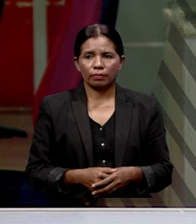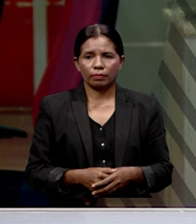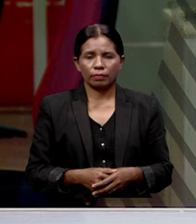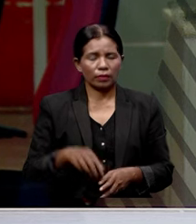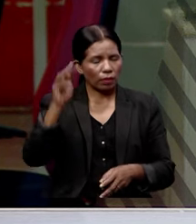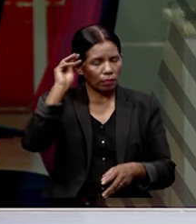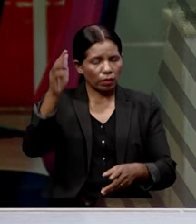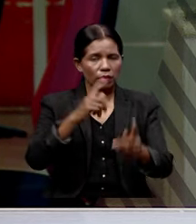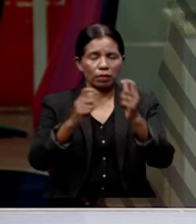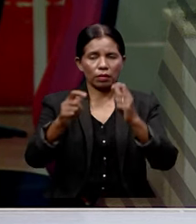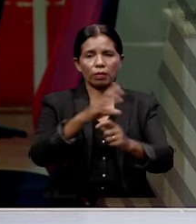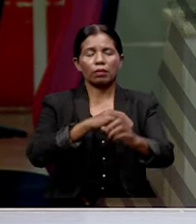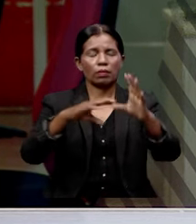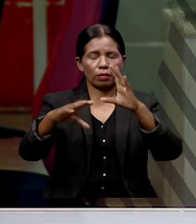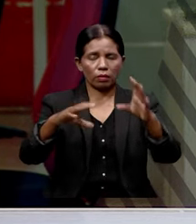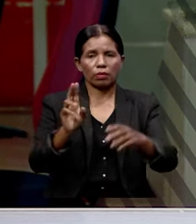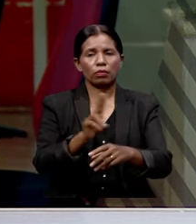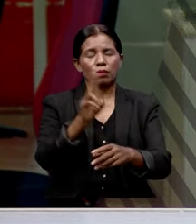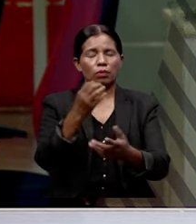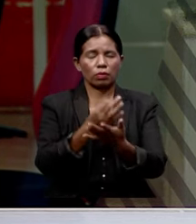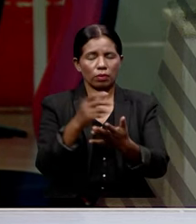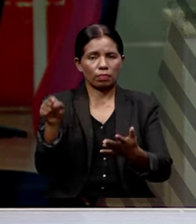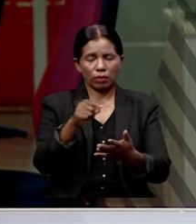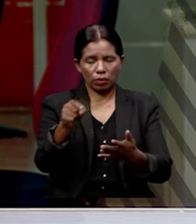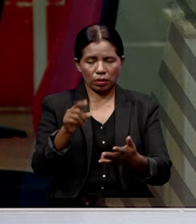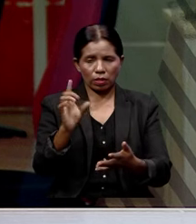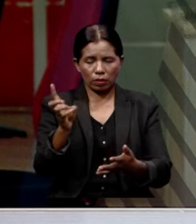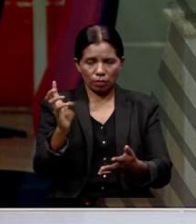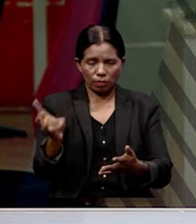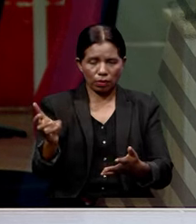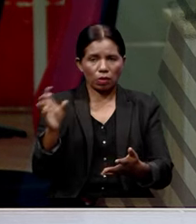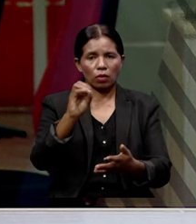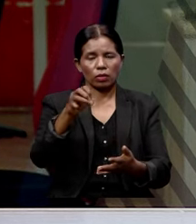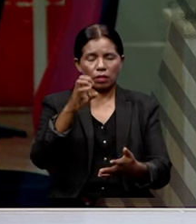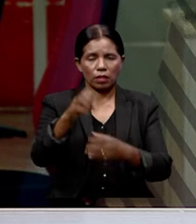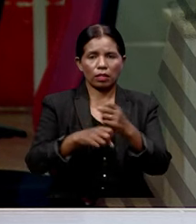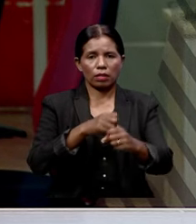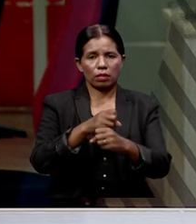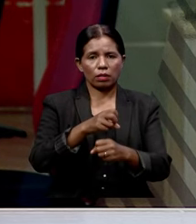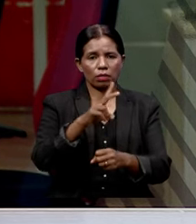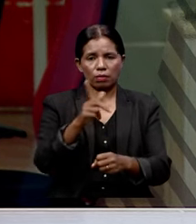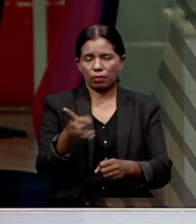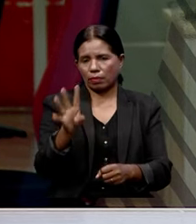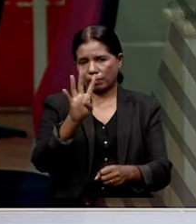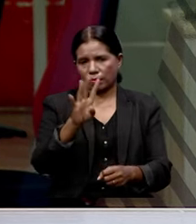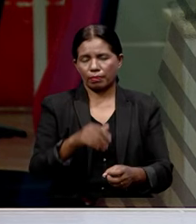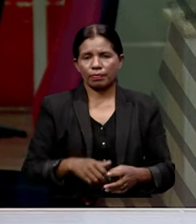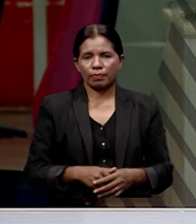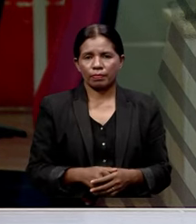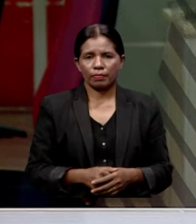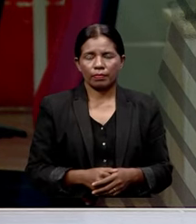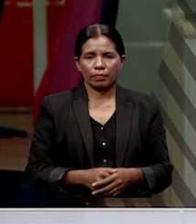Ministerio de Transporte y Comunicación ejecuta un porcentaje en el recién embarcamiento del Estado de Tinarijo, Rúa, o recién hat.